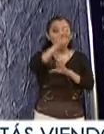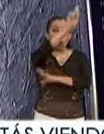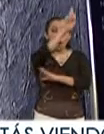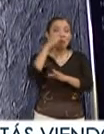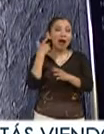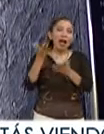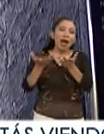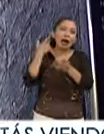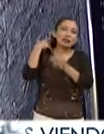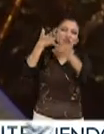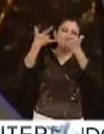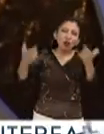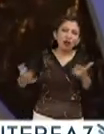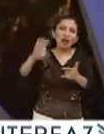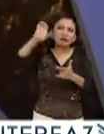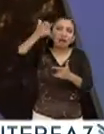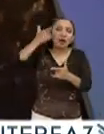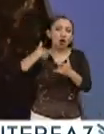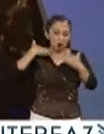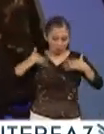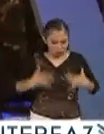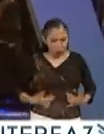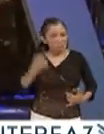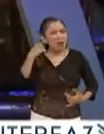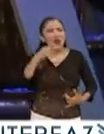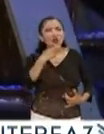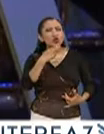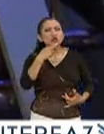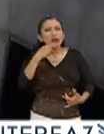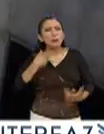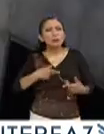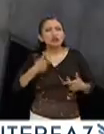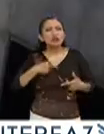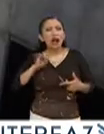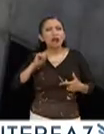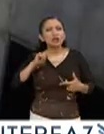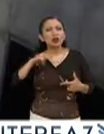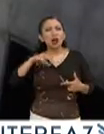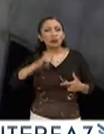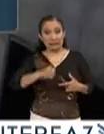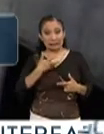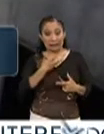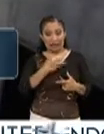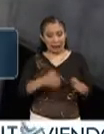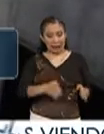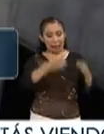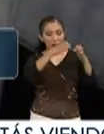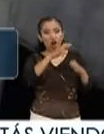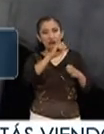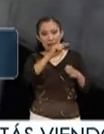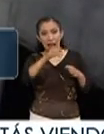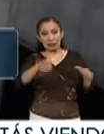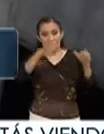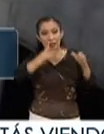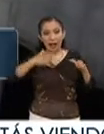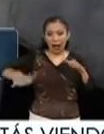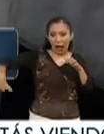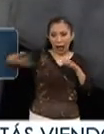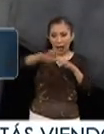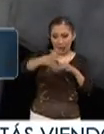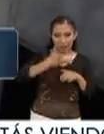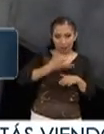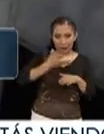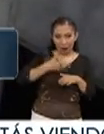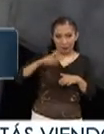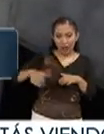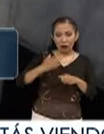carrera espacial o la función de los trajes que usan los astronautas. Cuenta el edificio Constelaciones con esta área donde